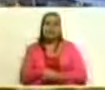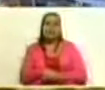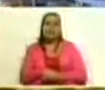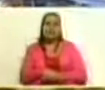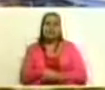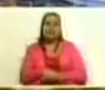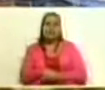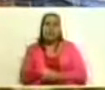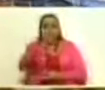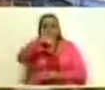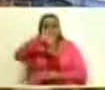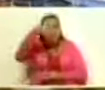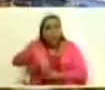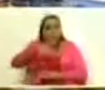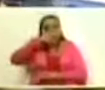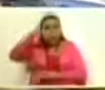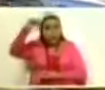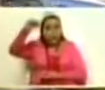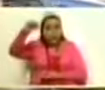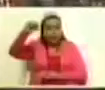¿Tan seguro?